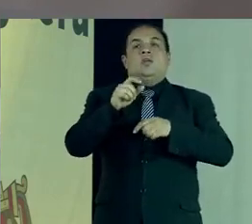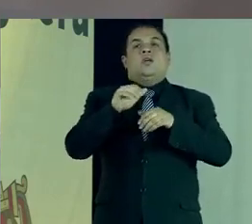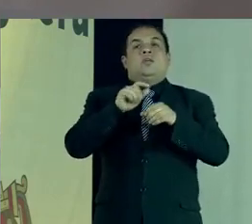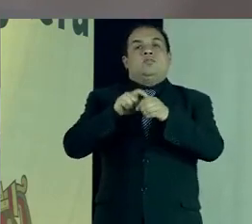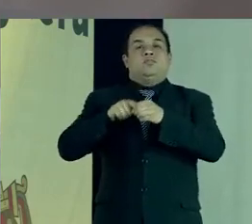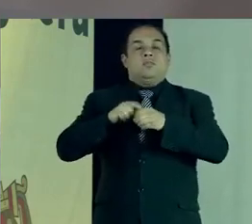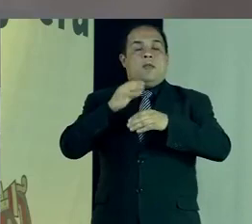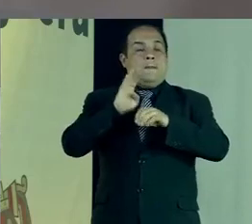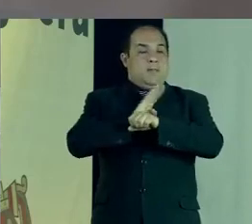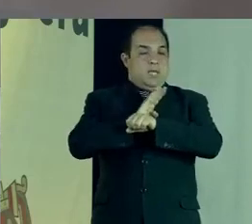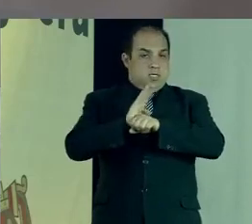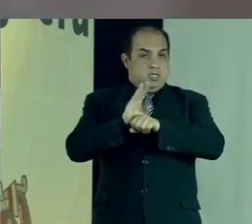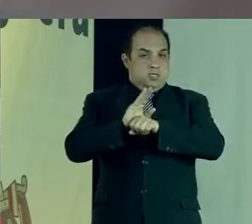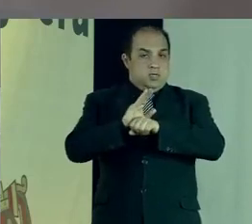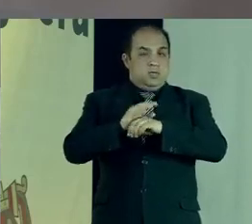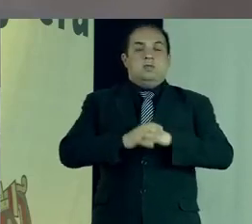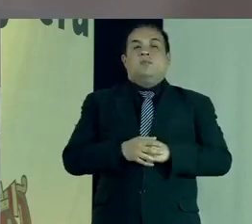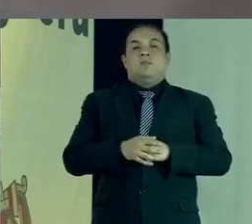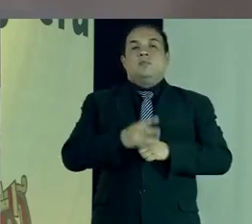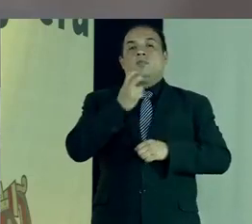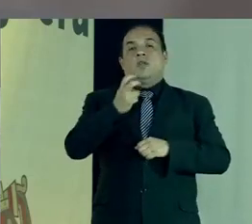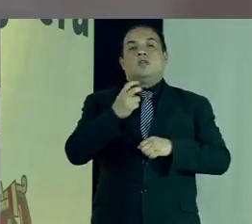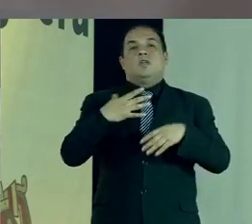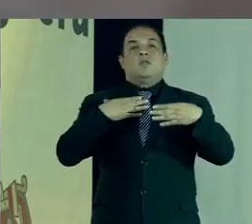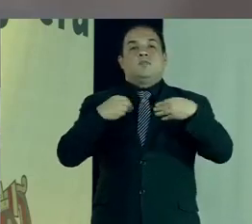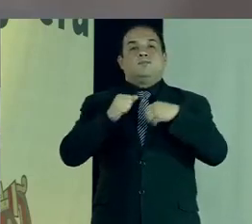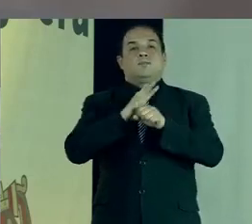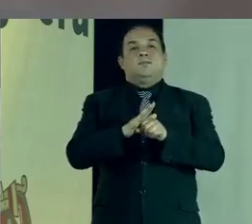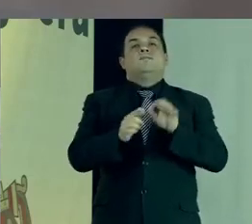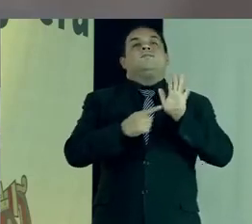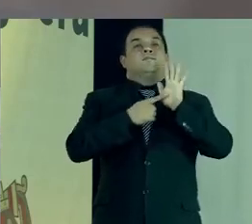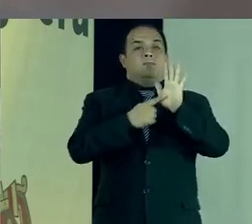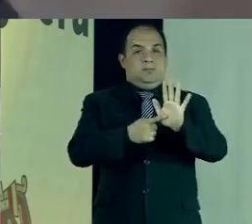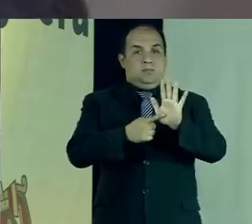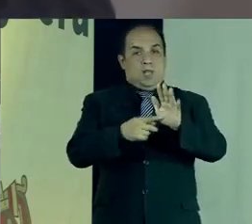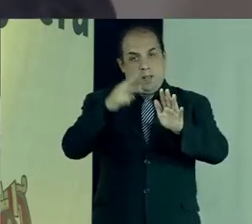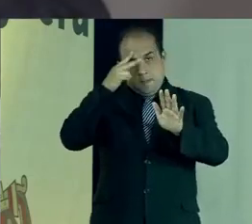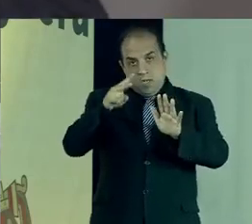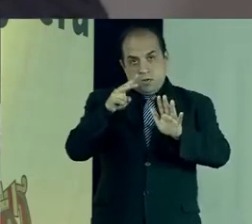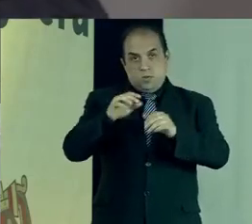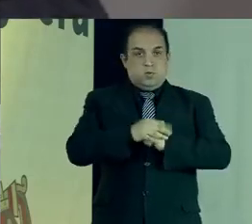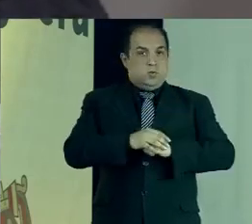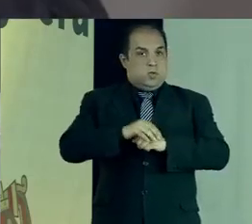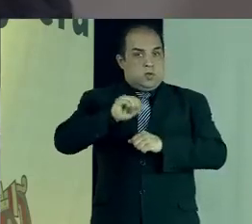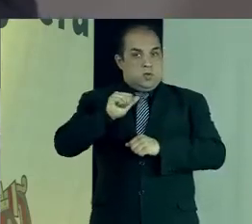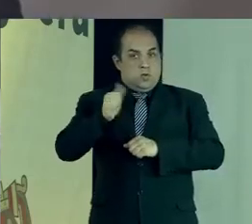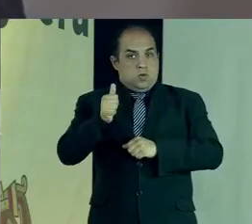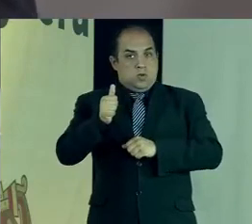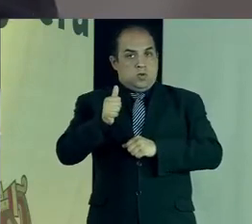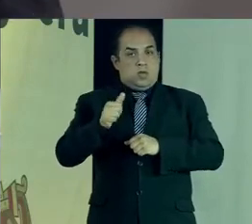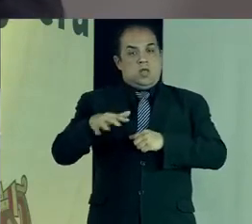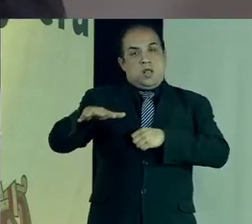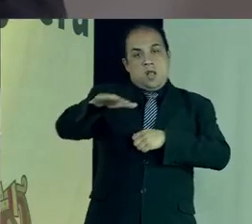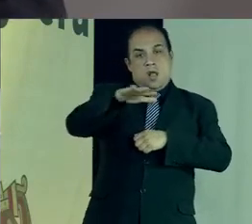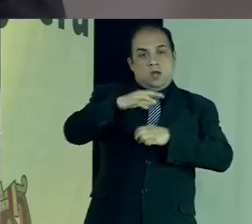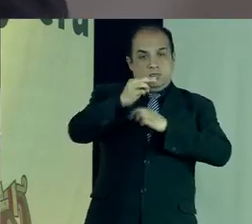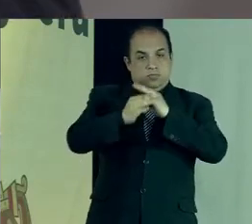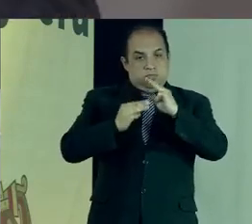todo tipo y esto la pandemia nos lo ha puesto de manifiesto en méxico y muchas otras latitudes